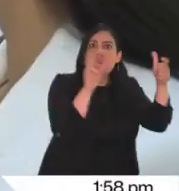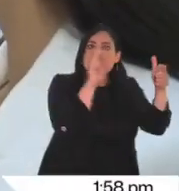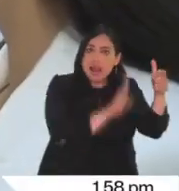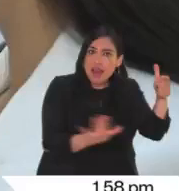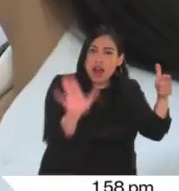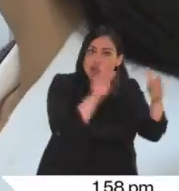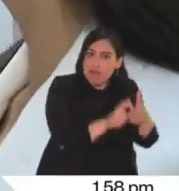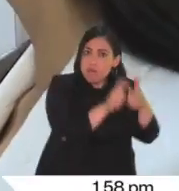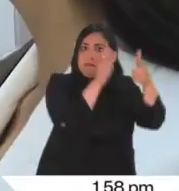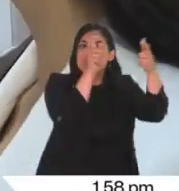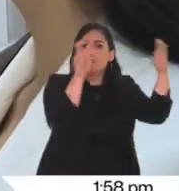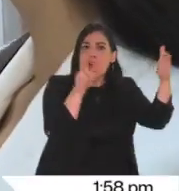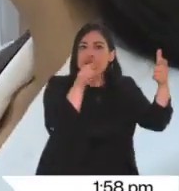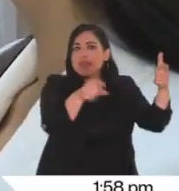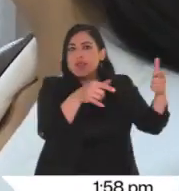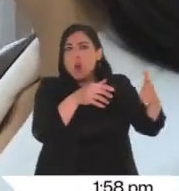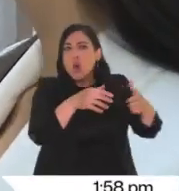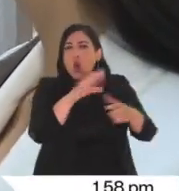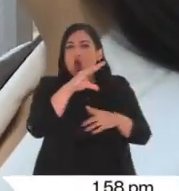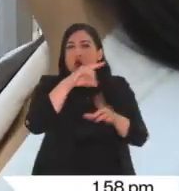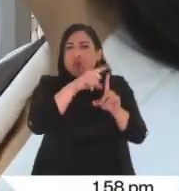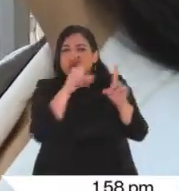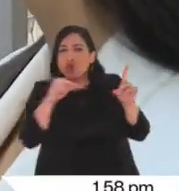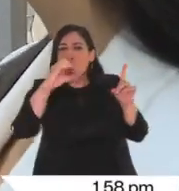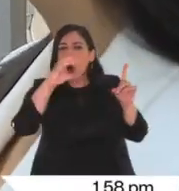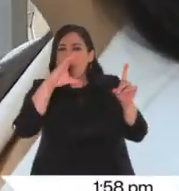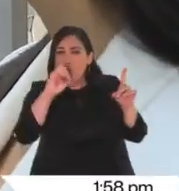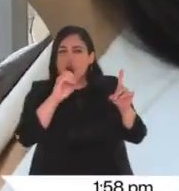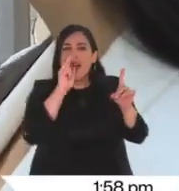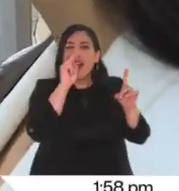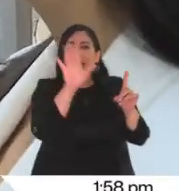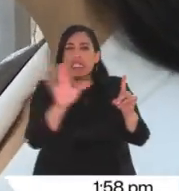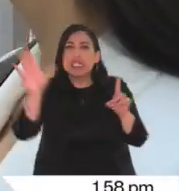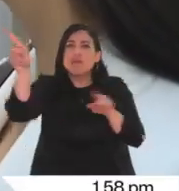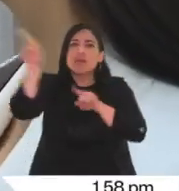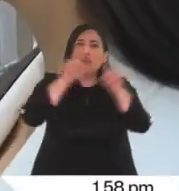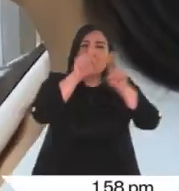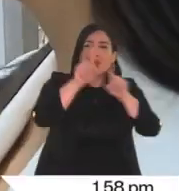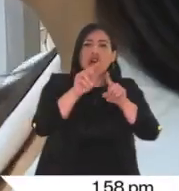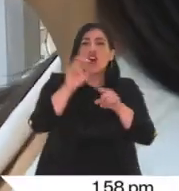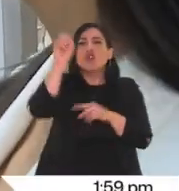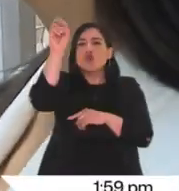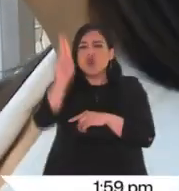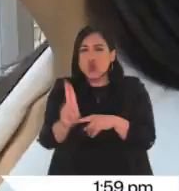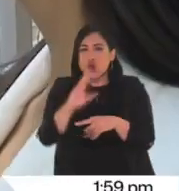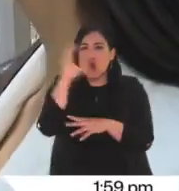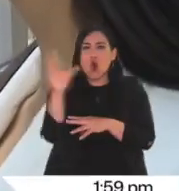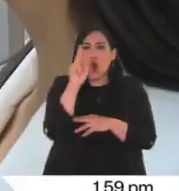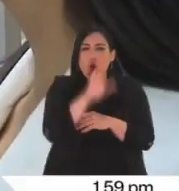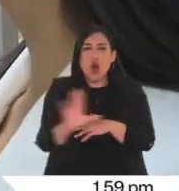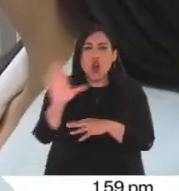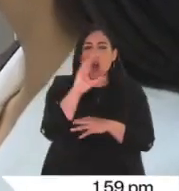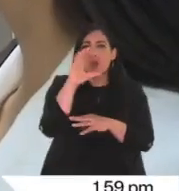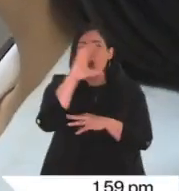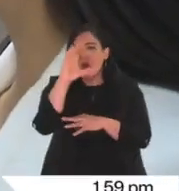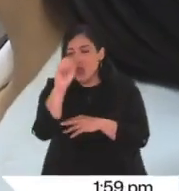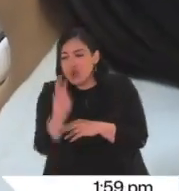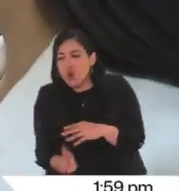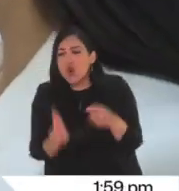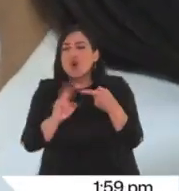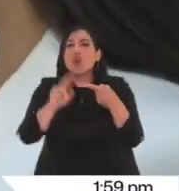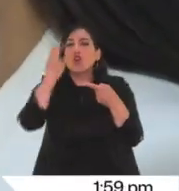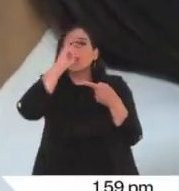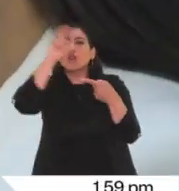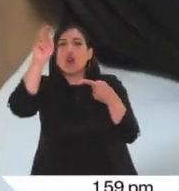entonces a los cultivos de coca de zonas muy fuertes sobre las fronteras al sur y también al norte en la Venezuela